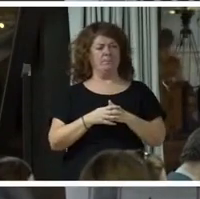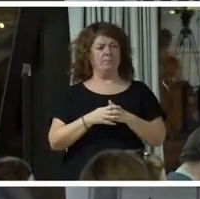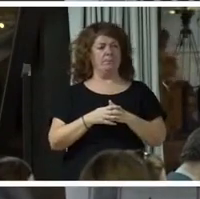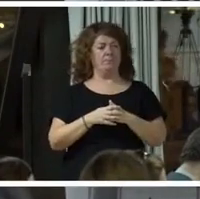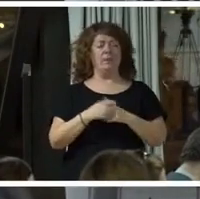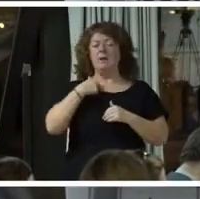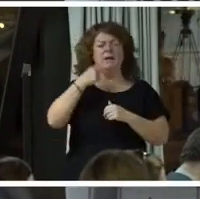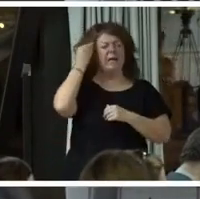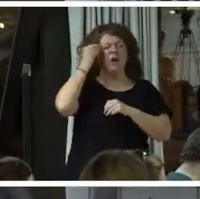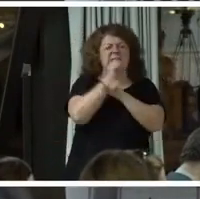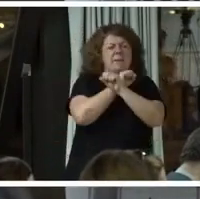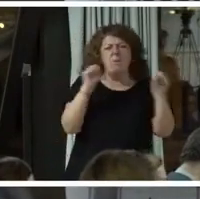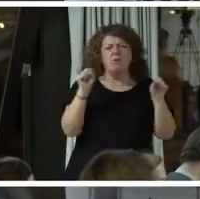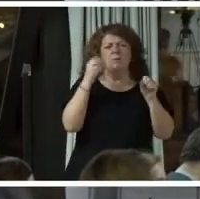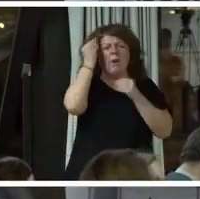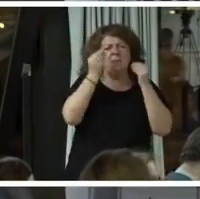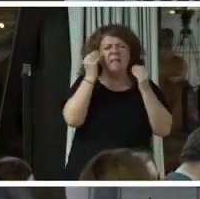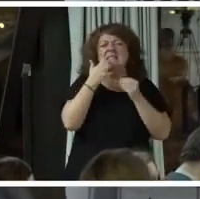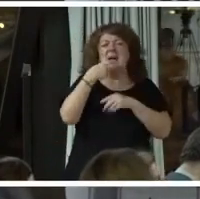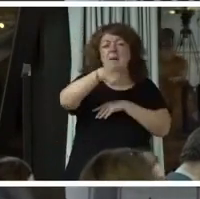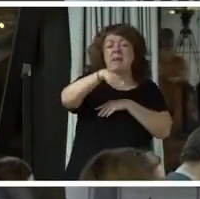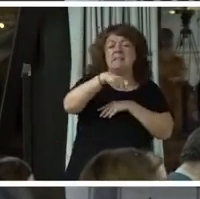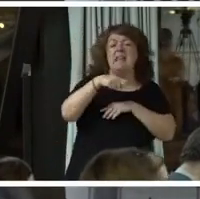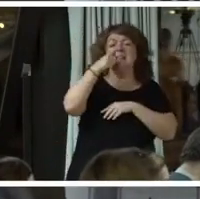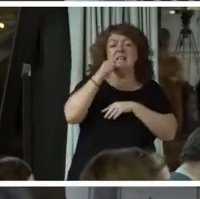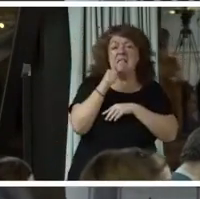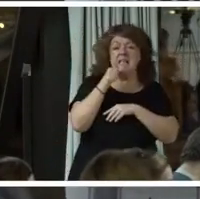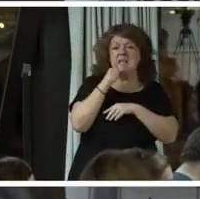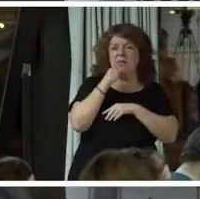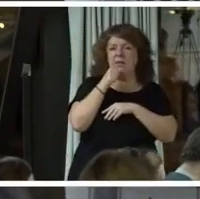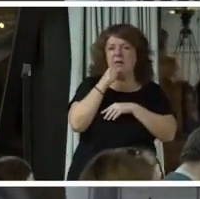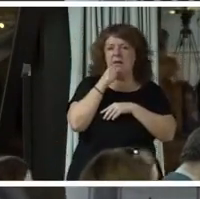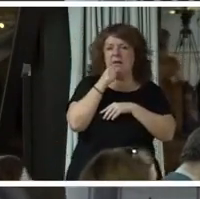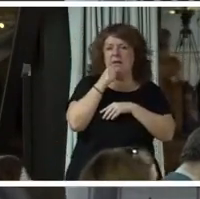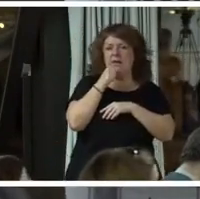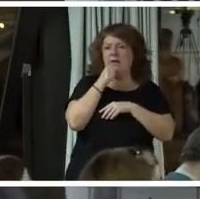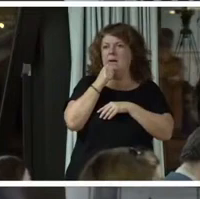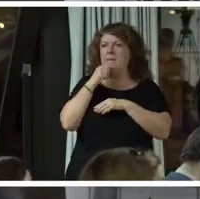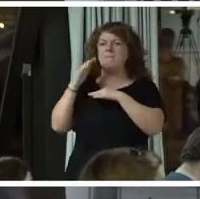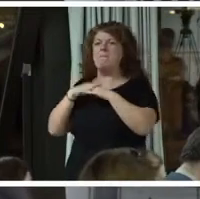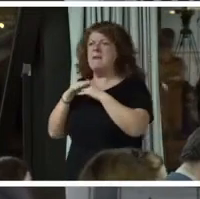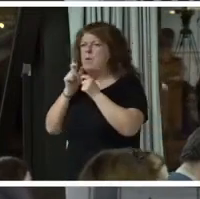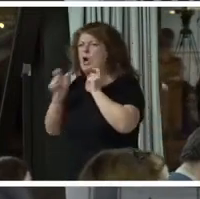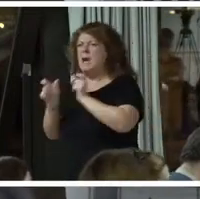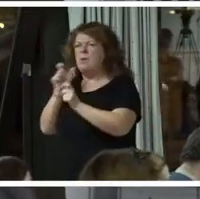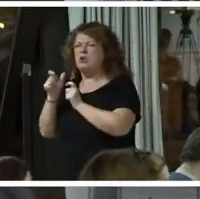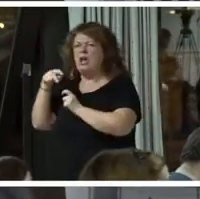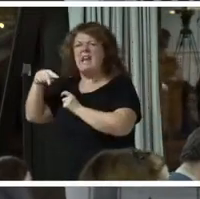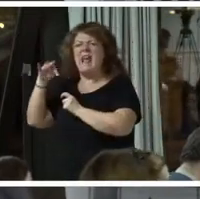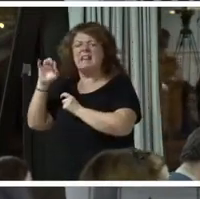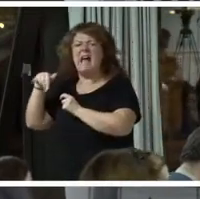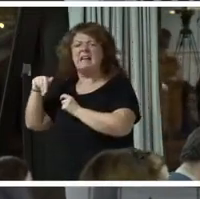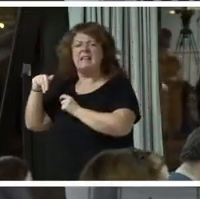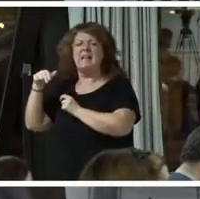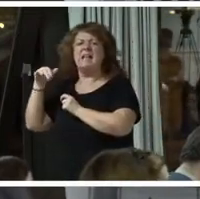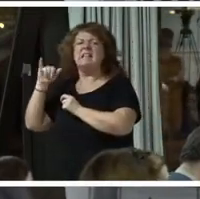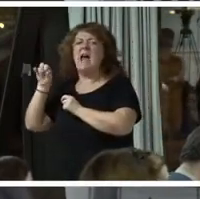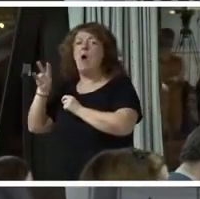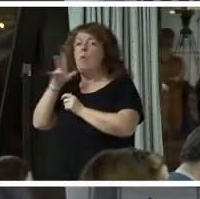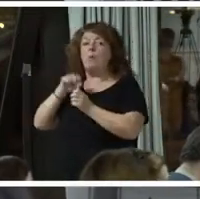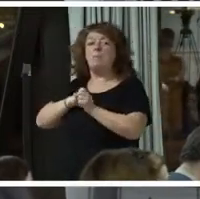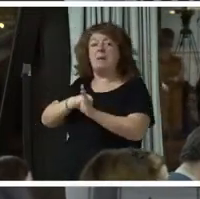imposible pensar que el presidente Sánchez fuera a hacerle el más mínimo reproche a netan yahu si no fuera por